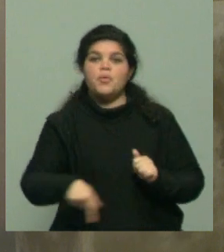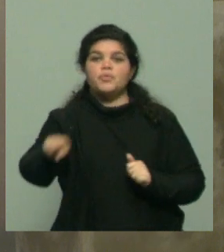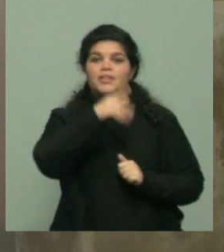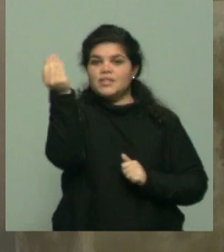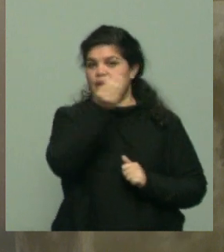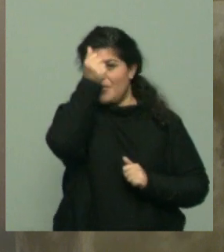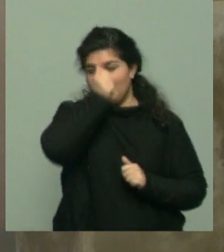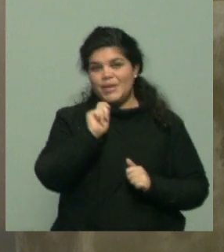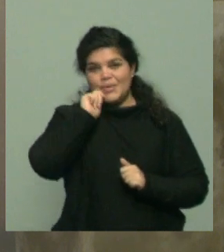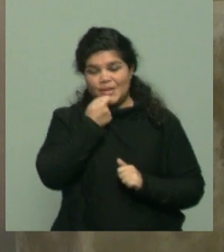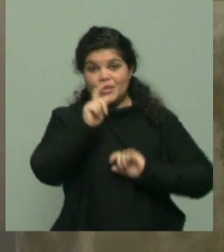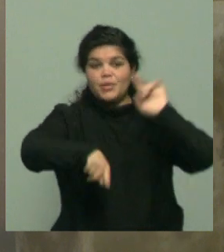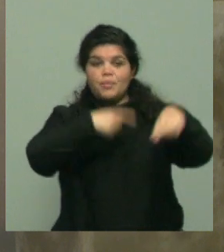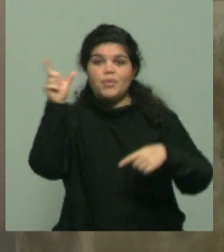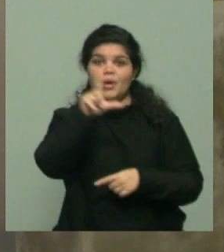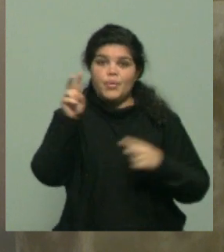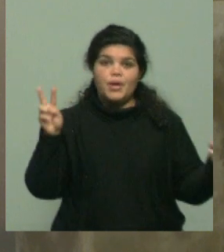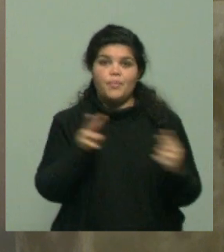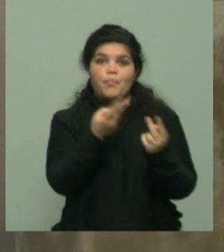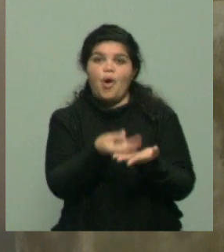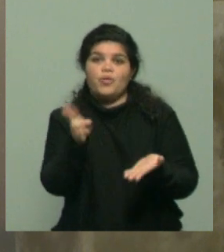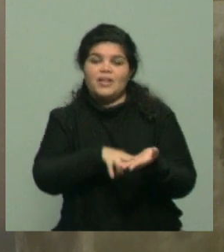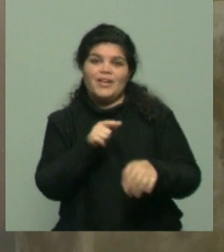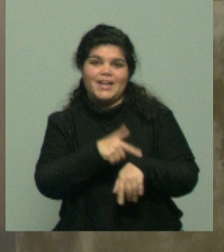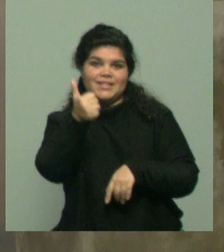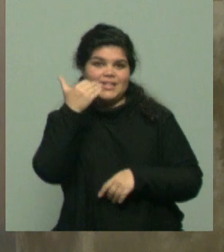de semana y el lunes estaremos de vuelta a las 6 de la